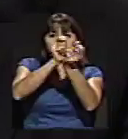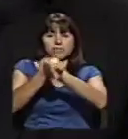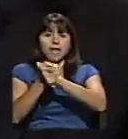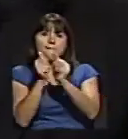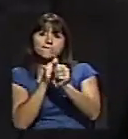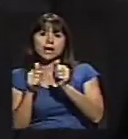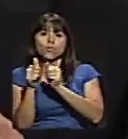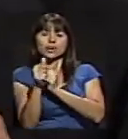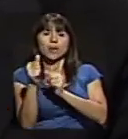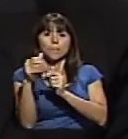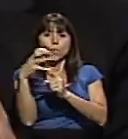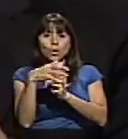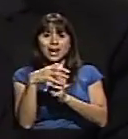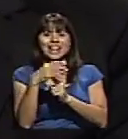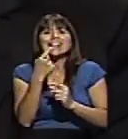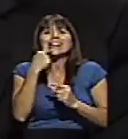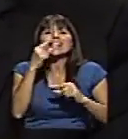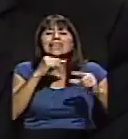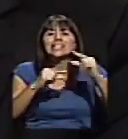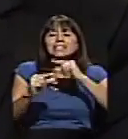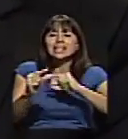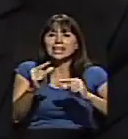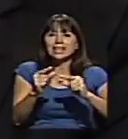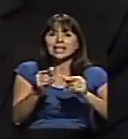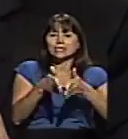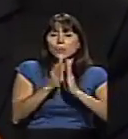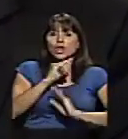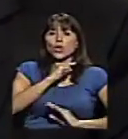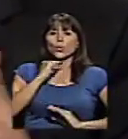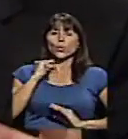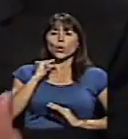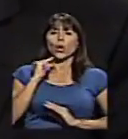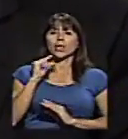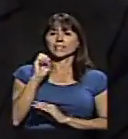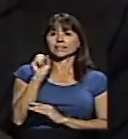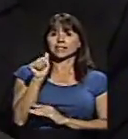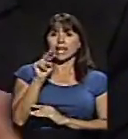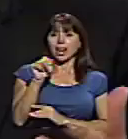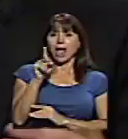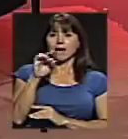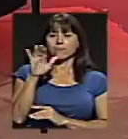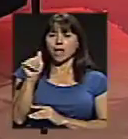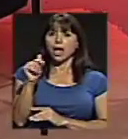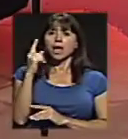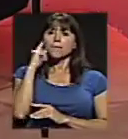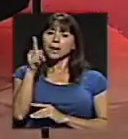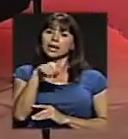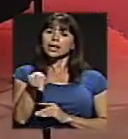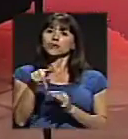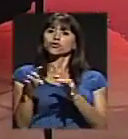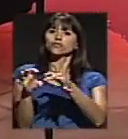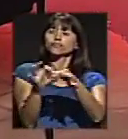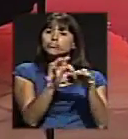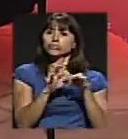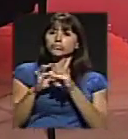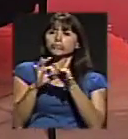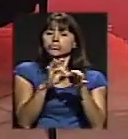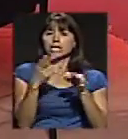Monseñor Sanabria, para crear esa alianza histórica muy importante en nuestra